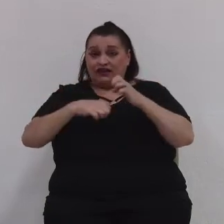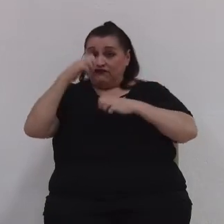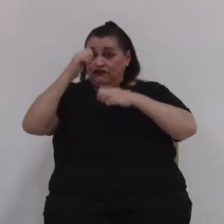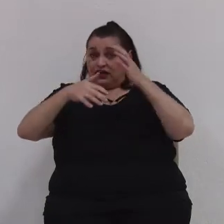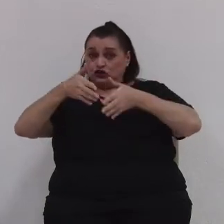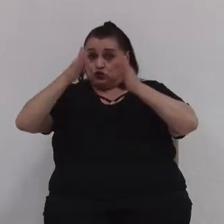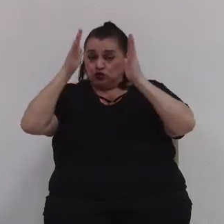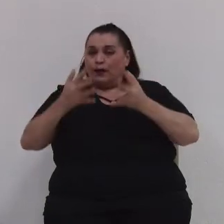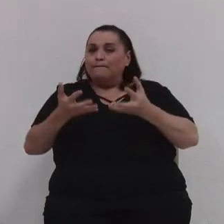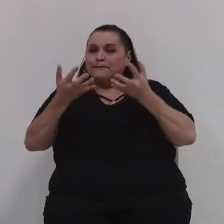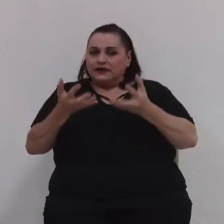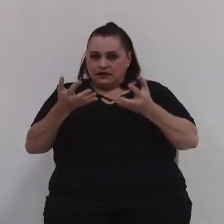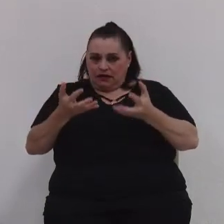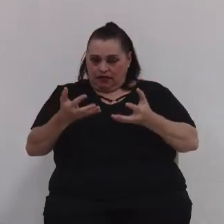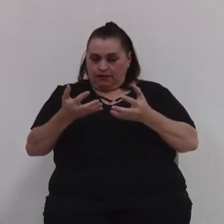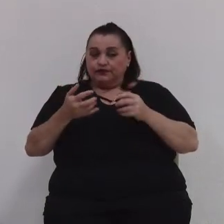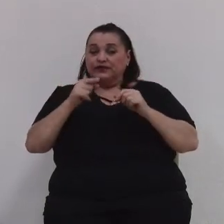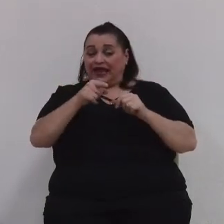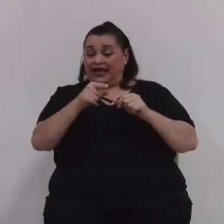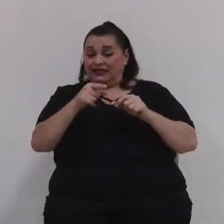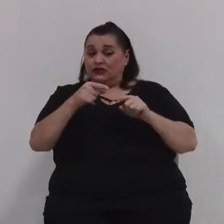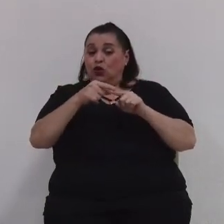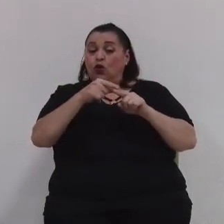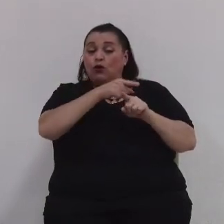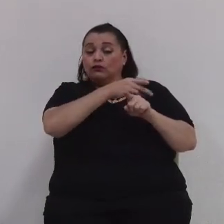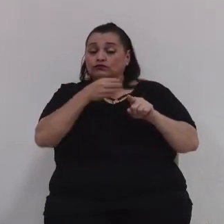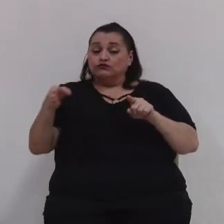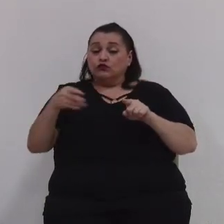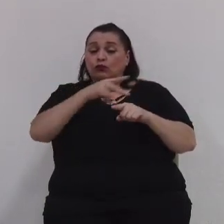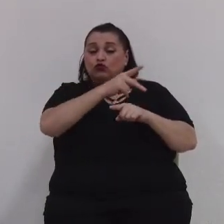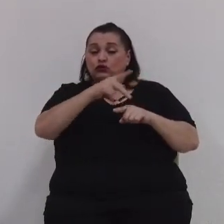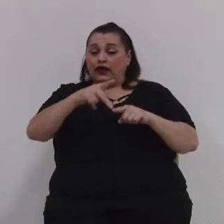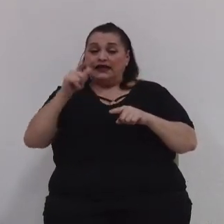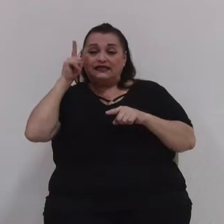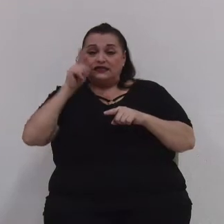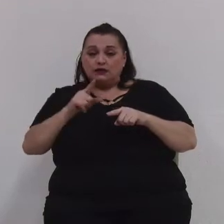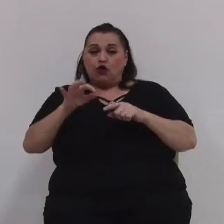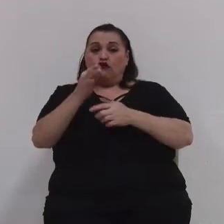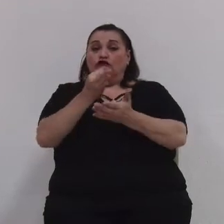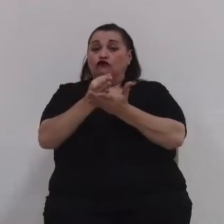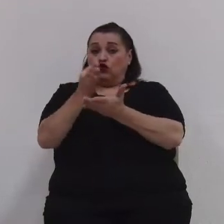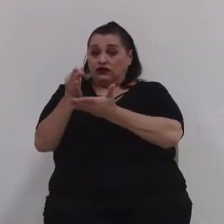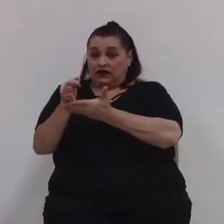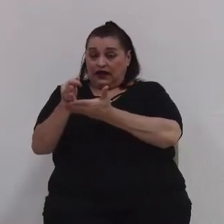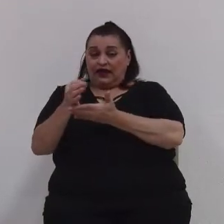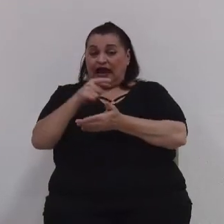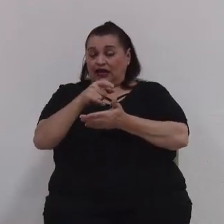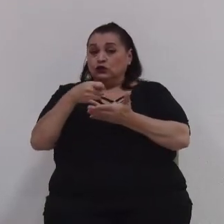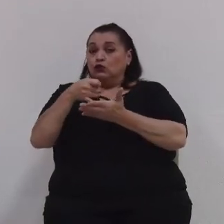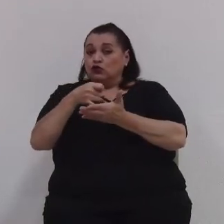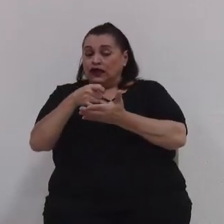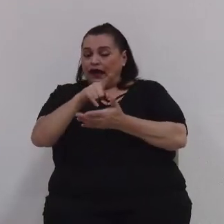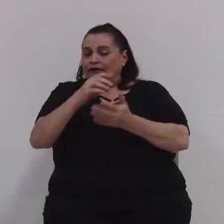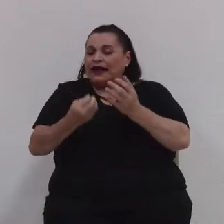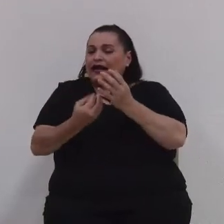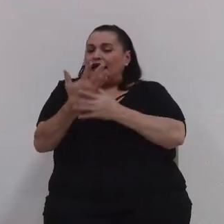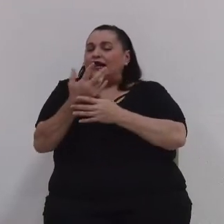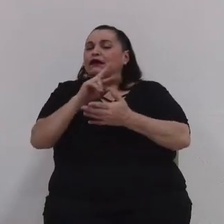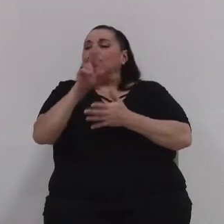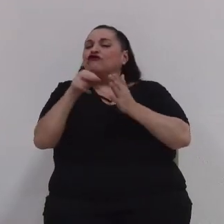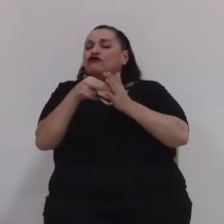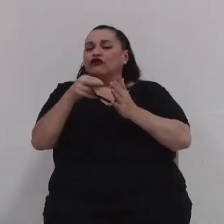red pesada, ¿verdad?, que son de la que va entre Punta Arenas y Limón y las fronteras, que es totalmente vulnerable. Ahí hay que crear resiliencia